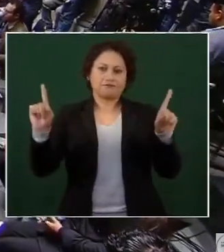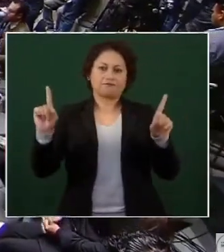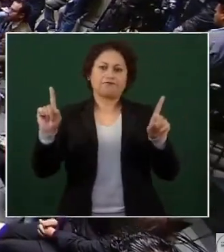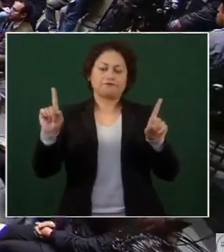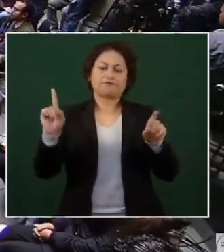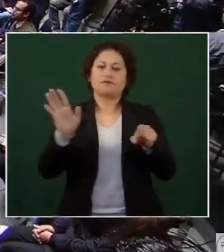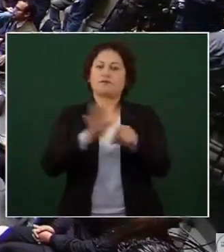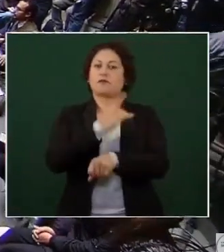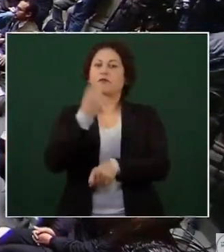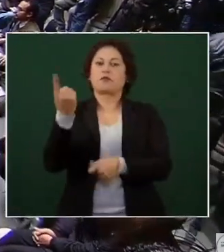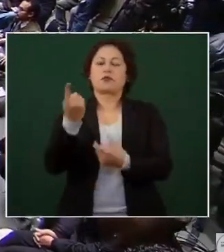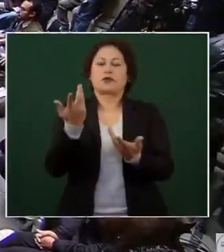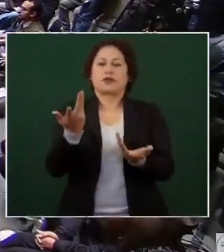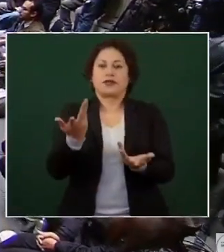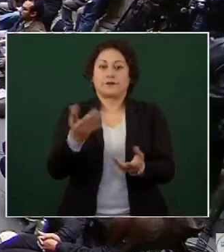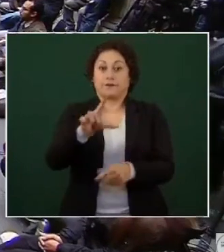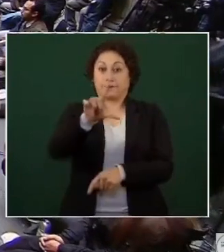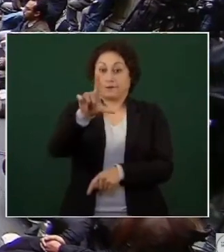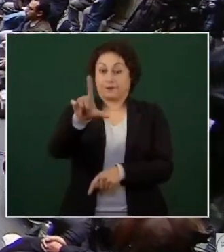la UNAM